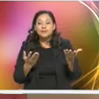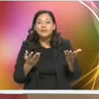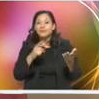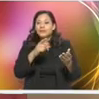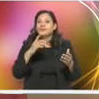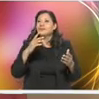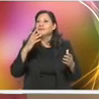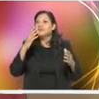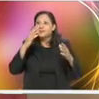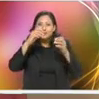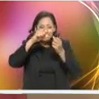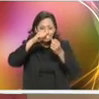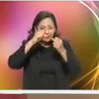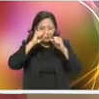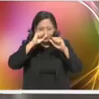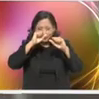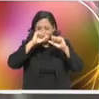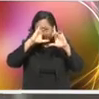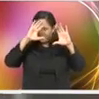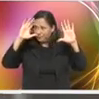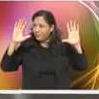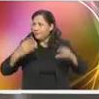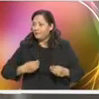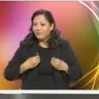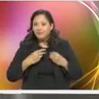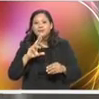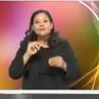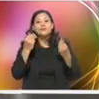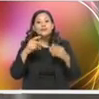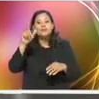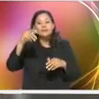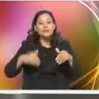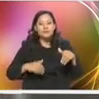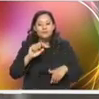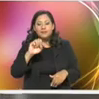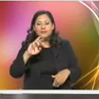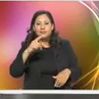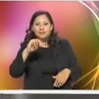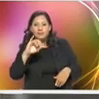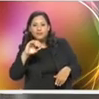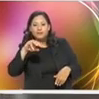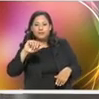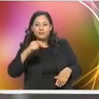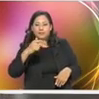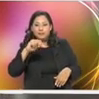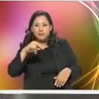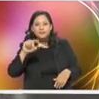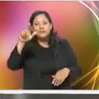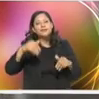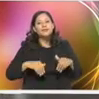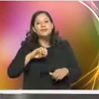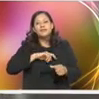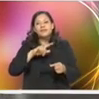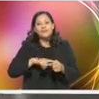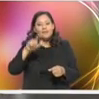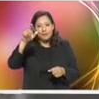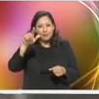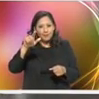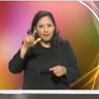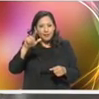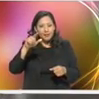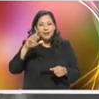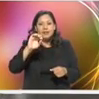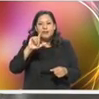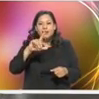la aventura de la vida. Claro. Entonces, no se la pierdan, está en el Teatro Sergio Magaña, este teatro emblemático de